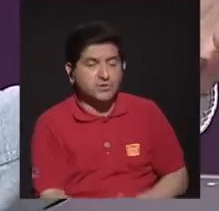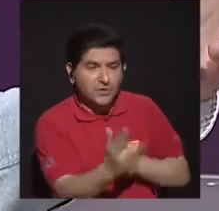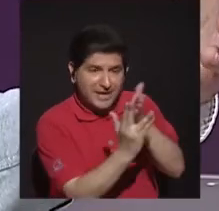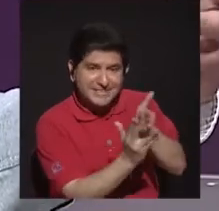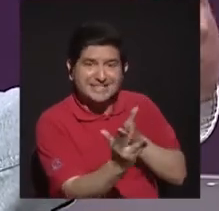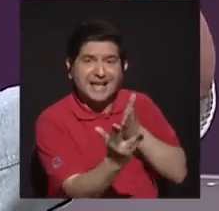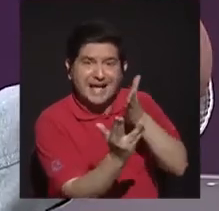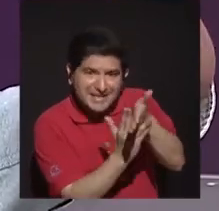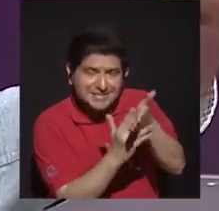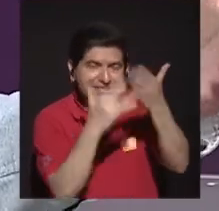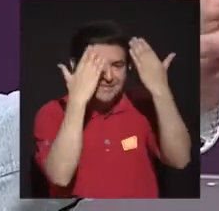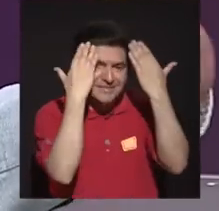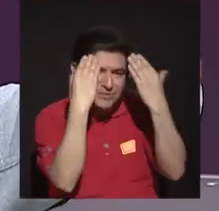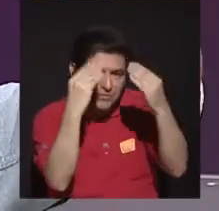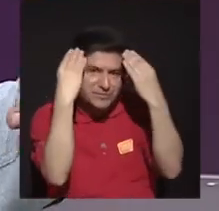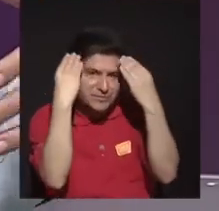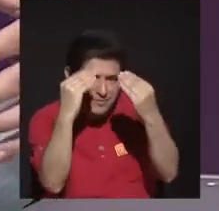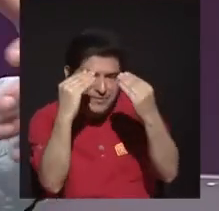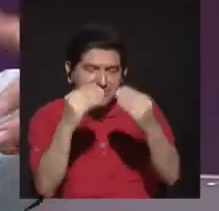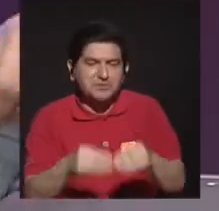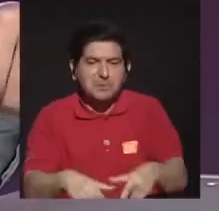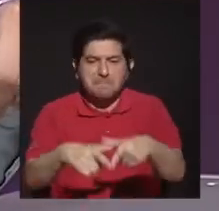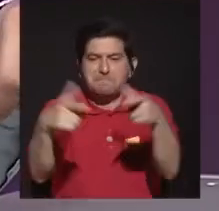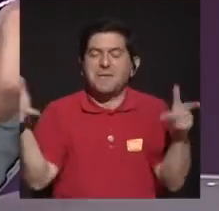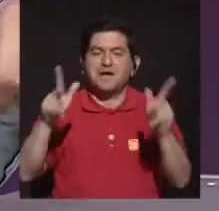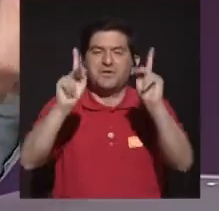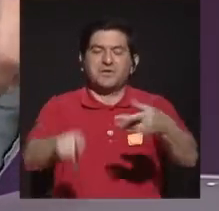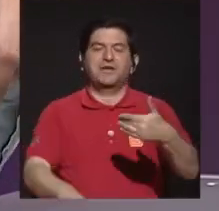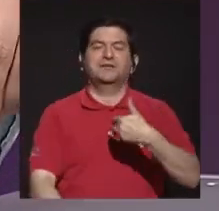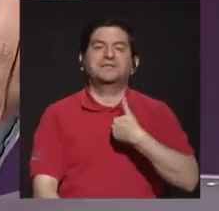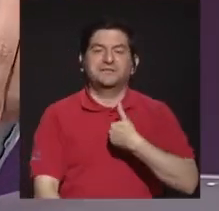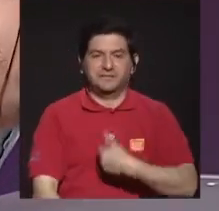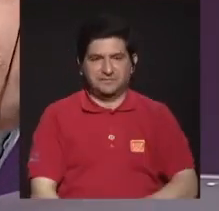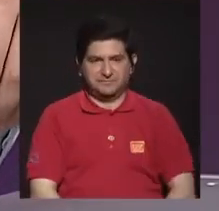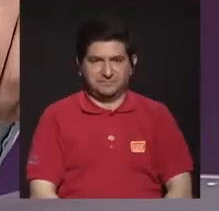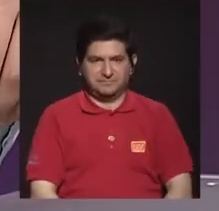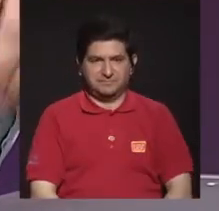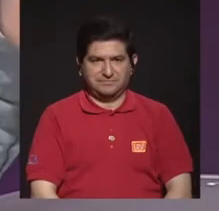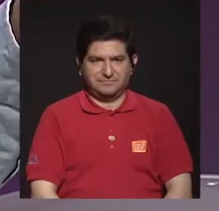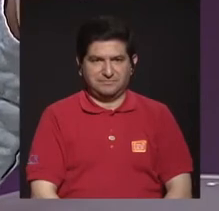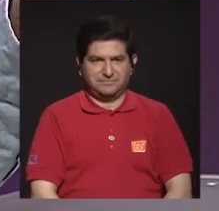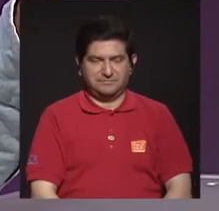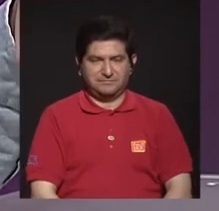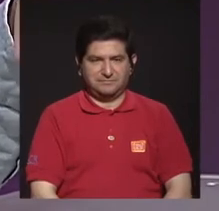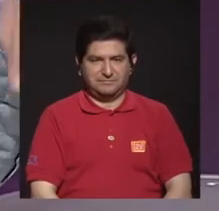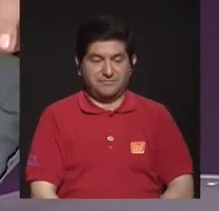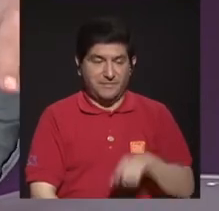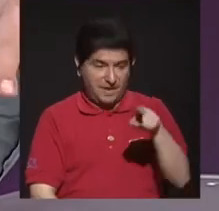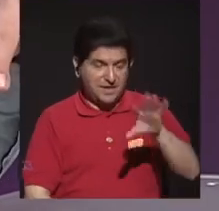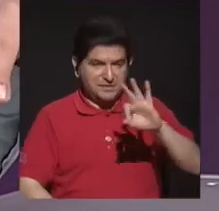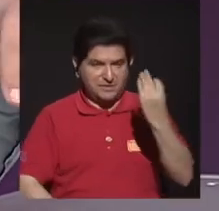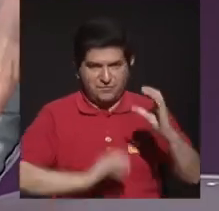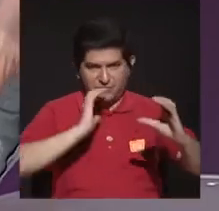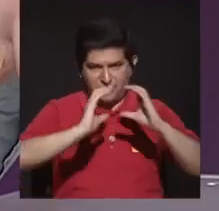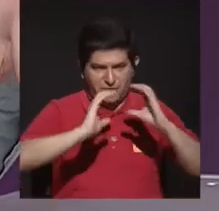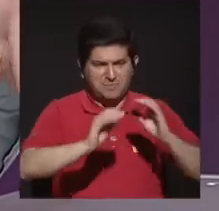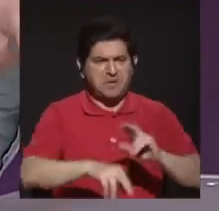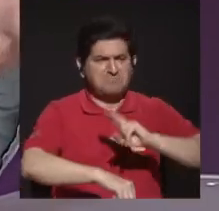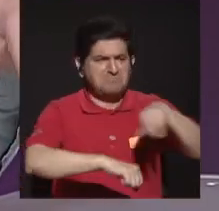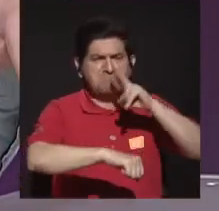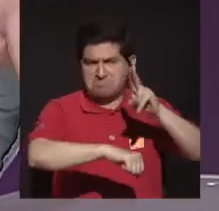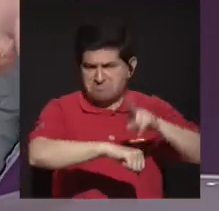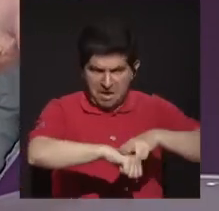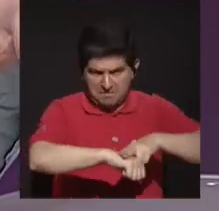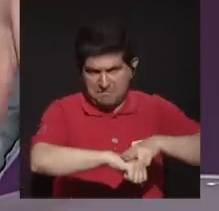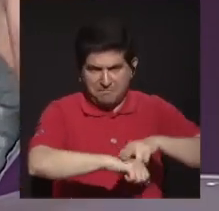acceso a la información que la mayor parte de la gente tiene. Y estos medios de comunicación, por lo general, han